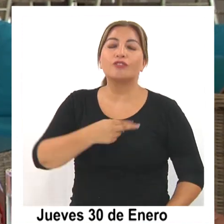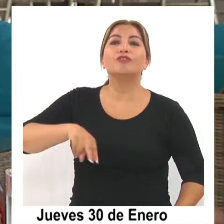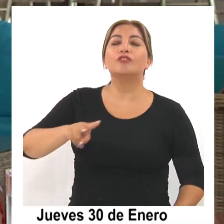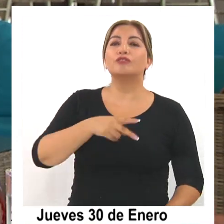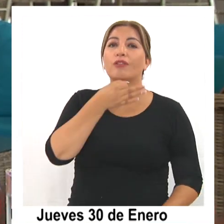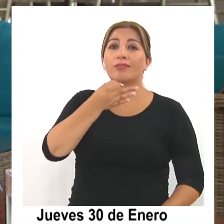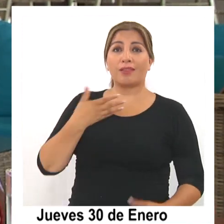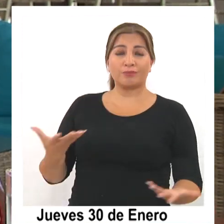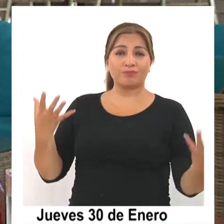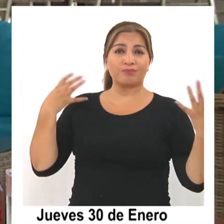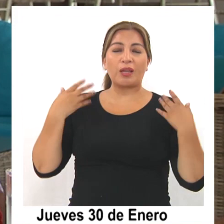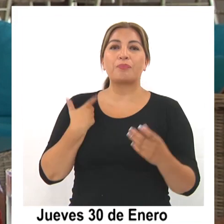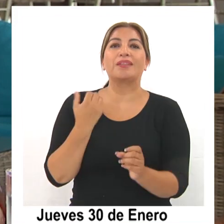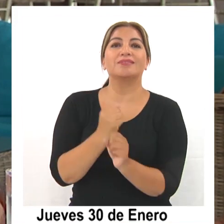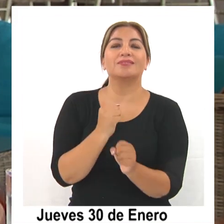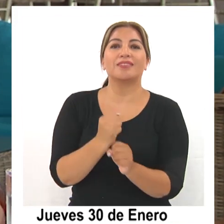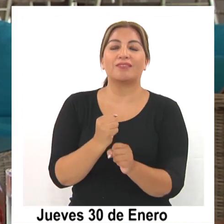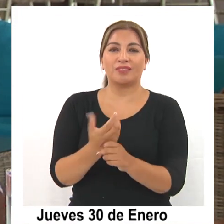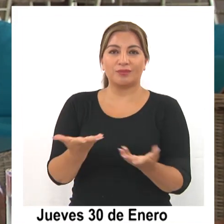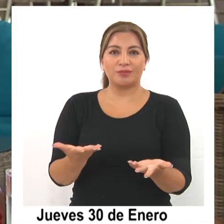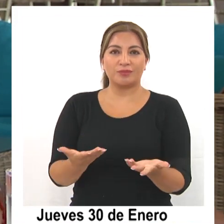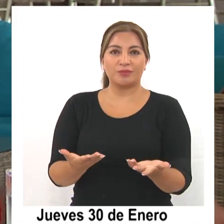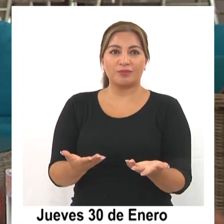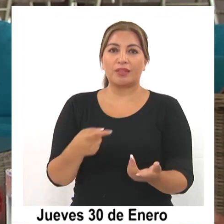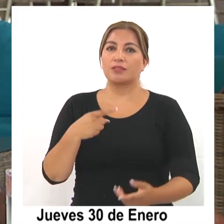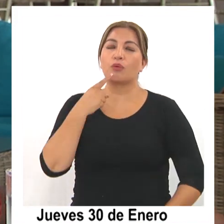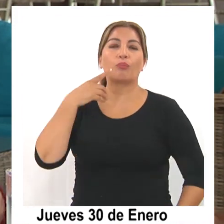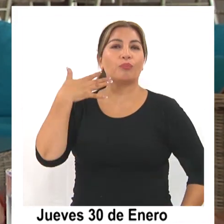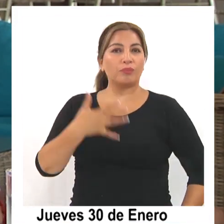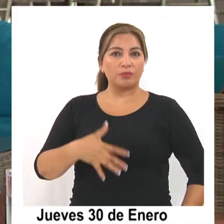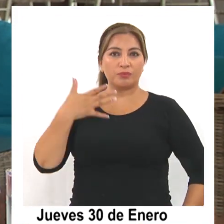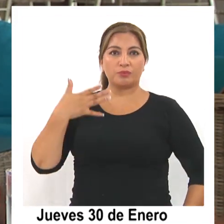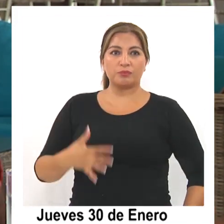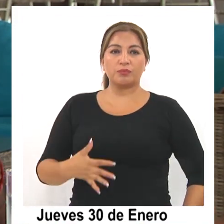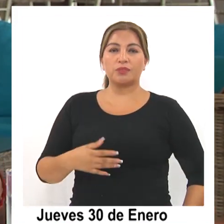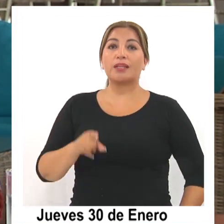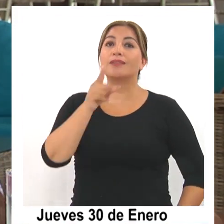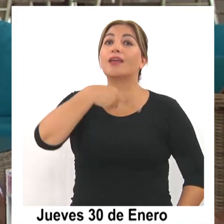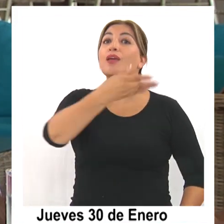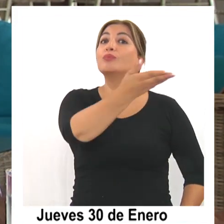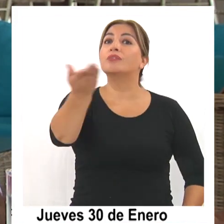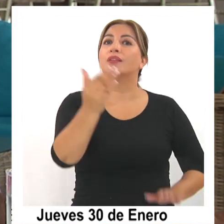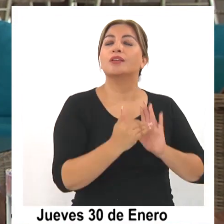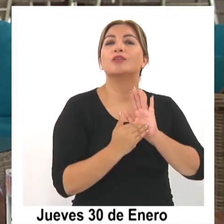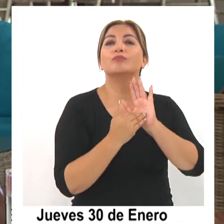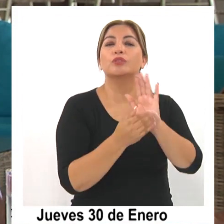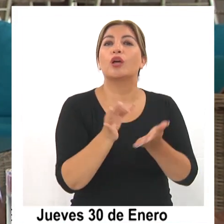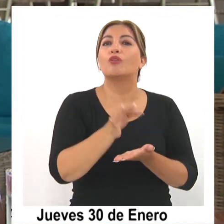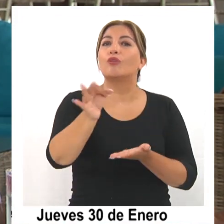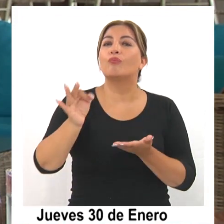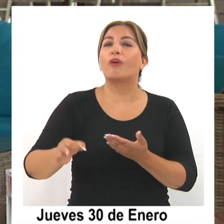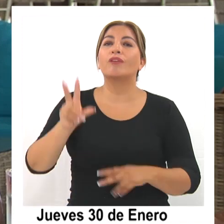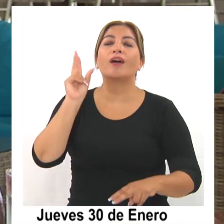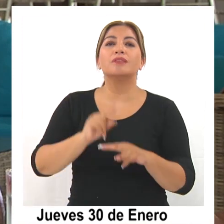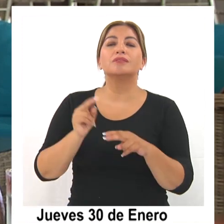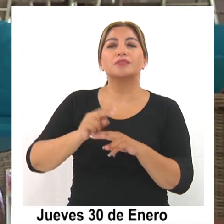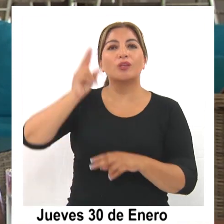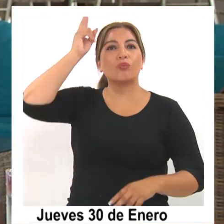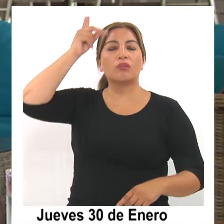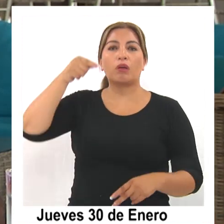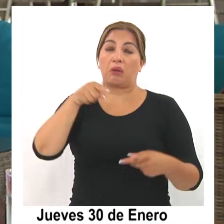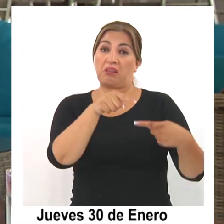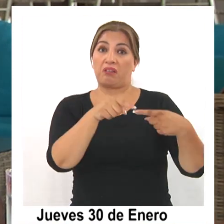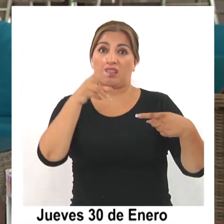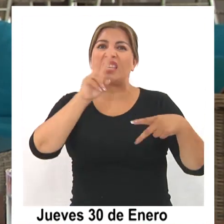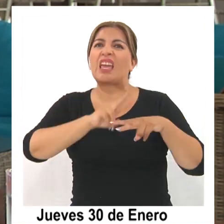la asumimos como una tarea secundaria que es muy importante de visibilizar los pueblos indígenas saber lo que